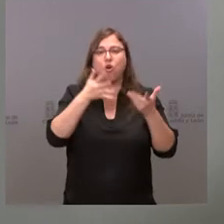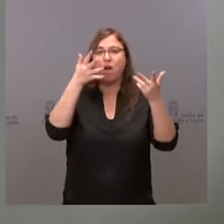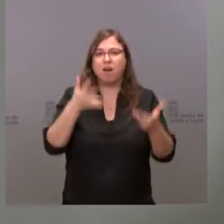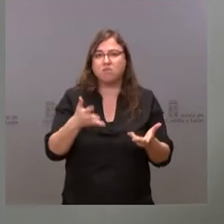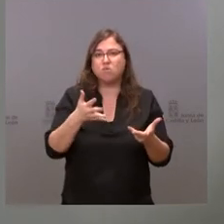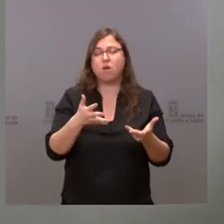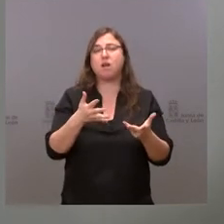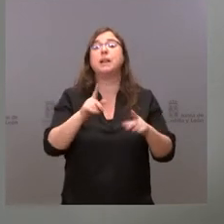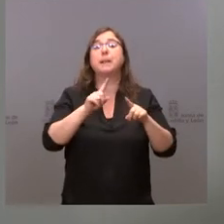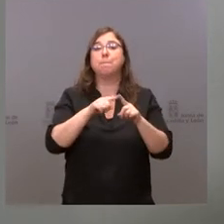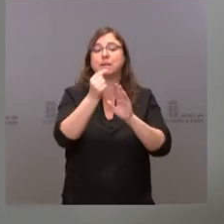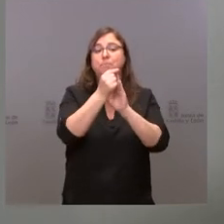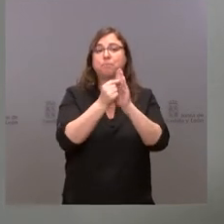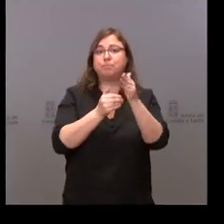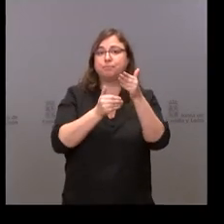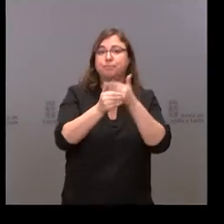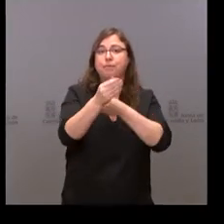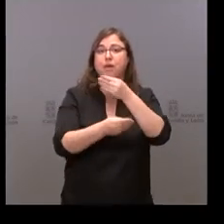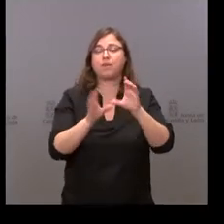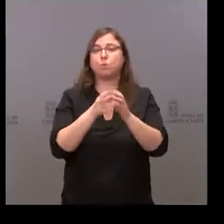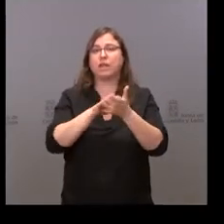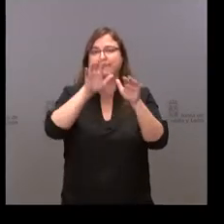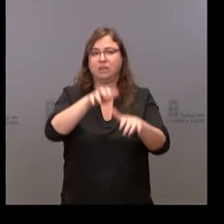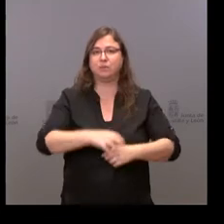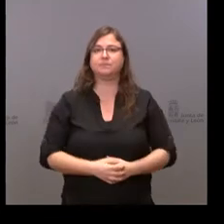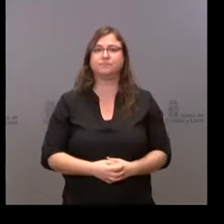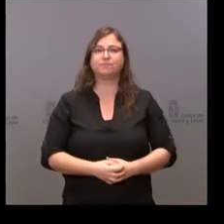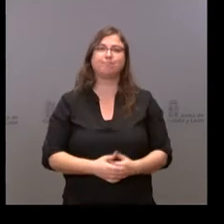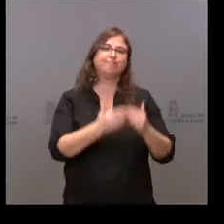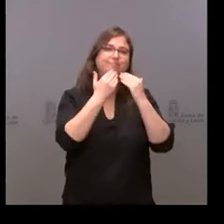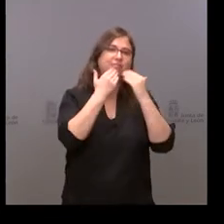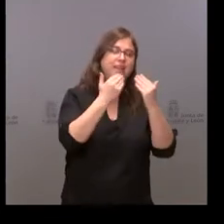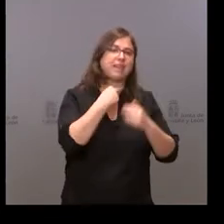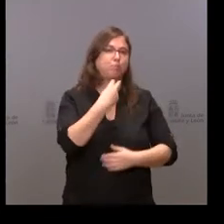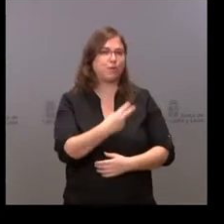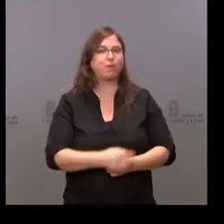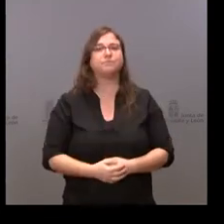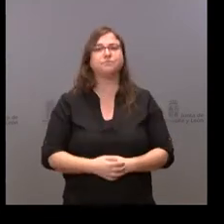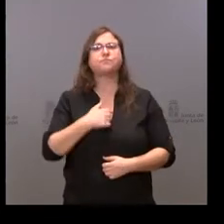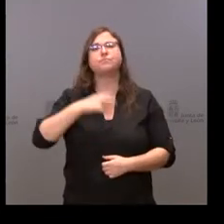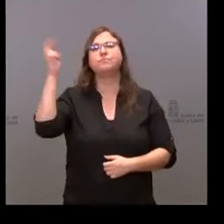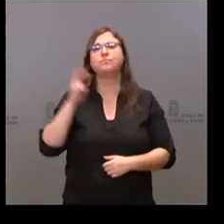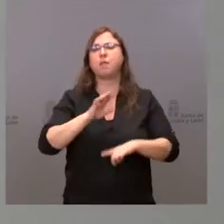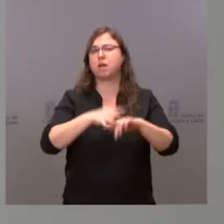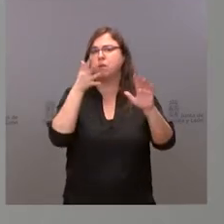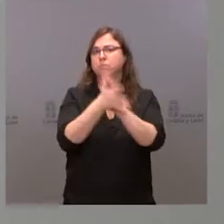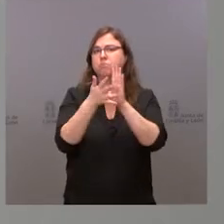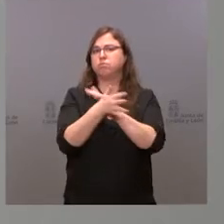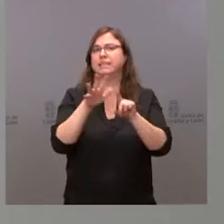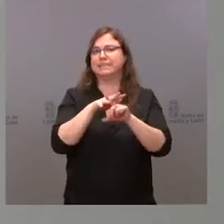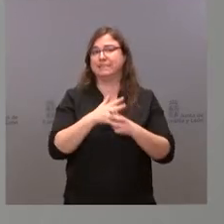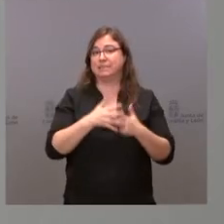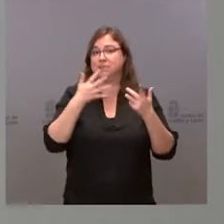actuaciones que tiene previsto desarrollar la propia junta de castilla y león muchas gracias portavoz buenos comparecemos para dar cuenta de la situación